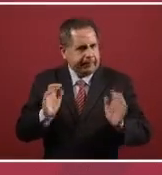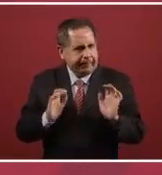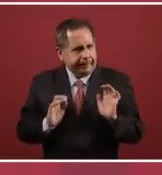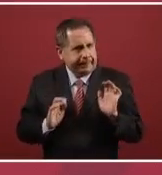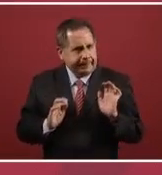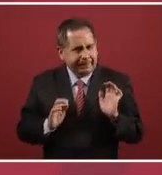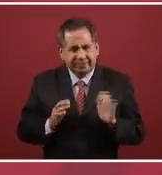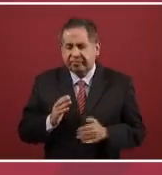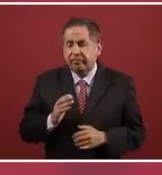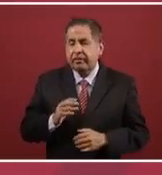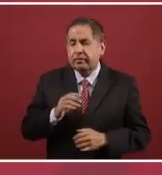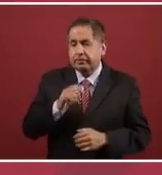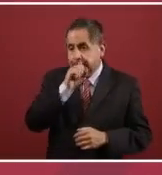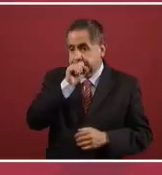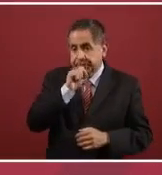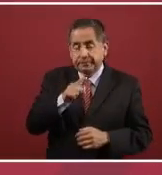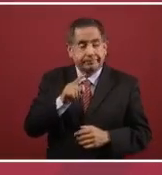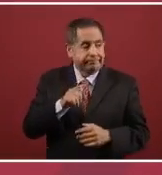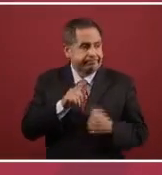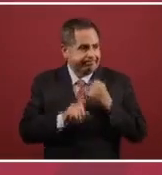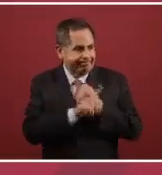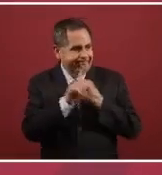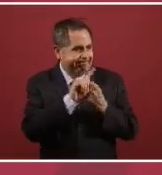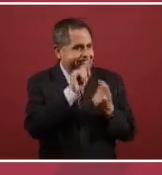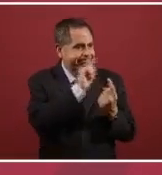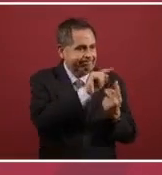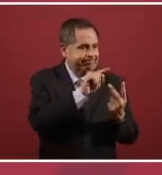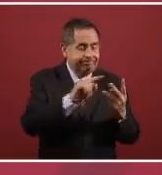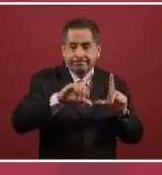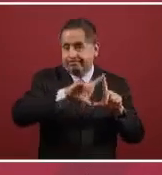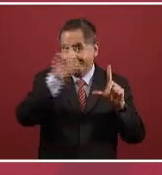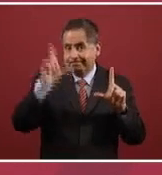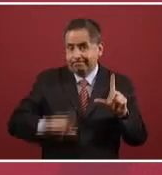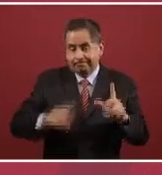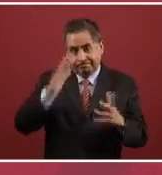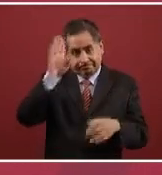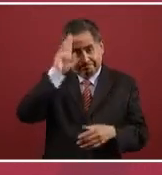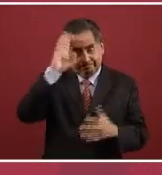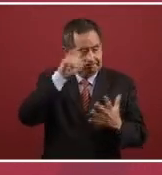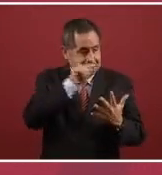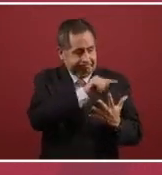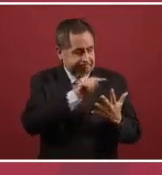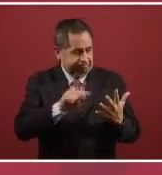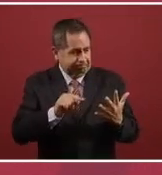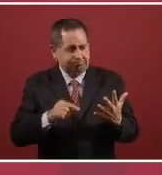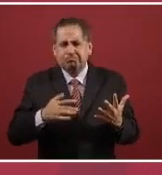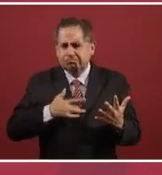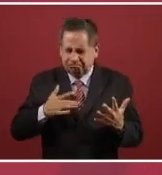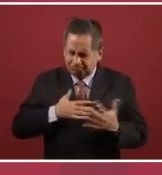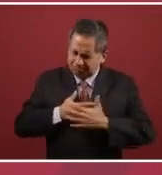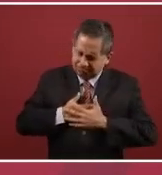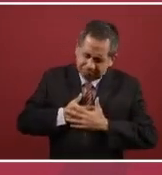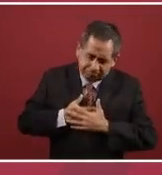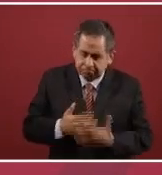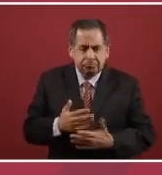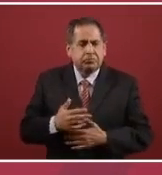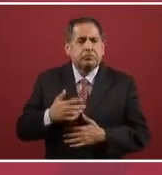Hay grandes, graves problemas nacionales, pero voy a hacer todo lo que